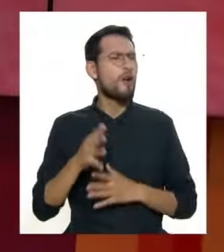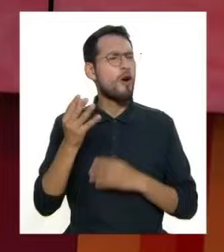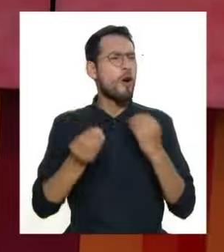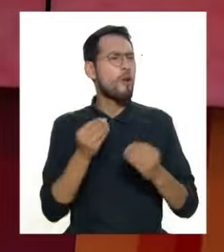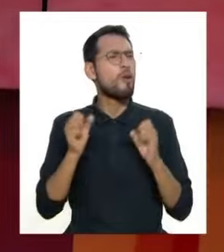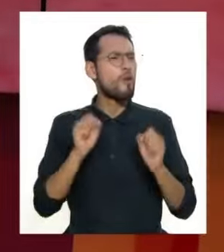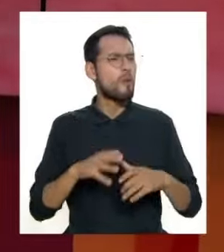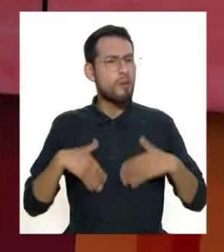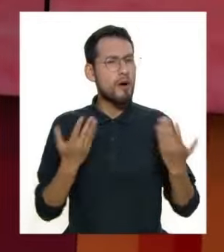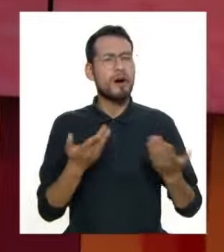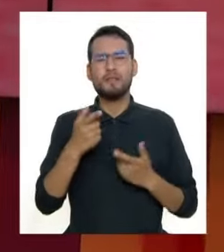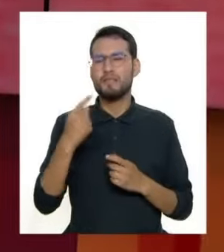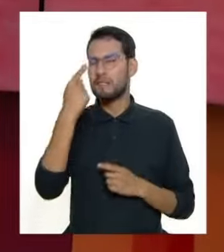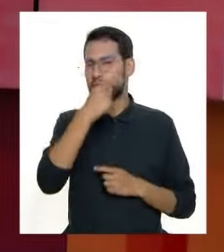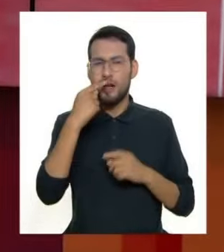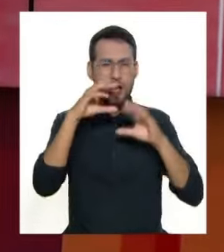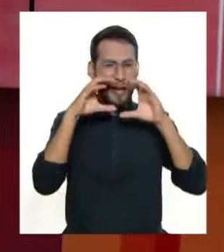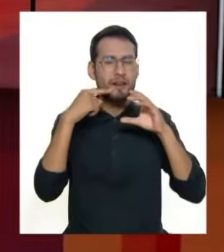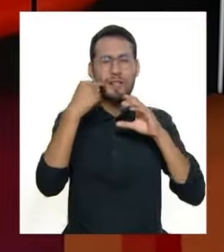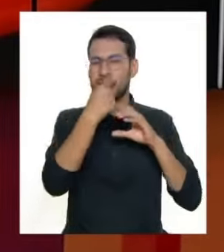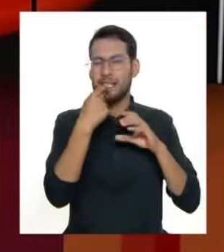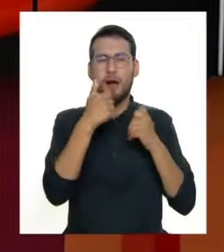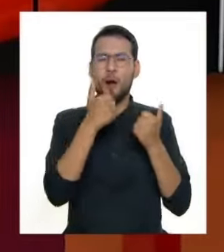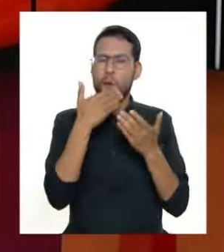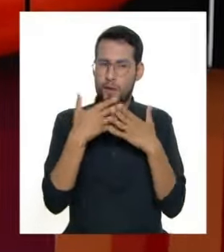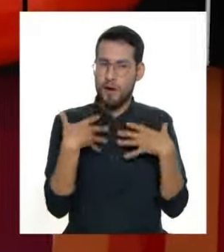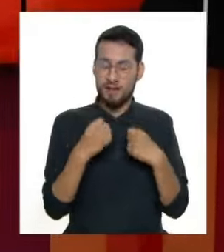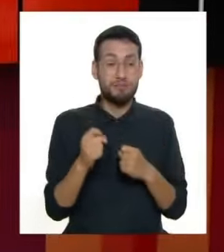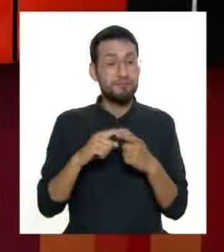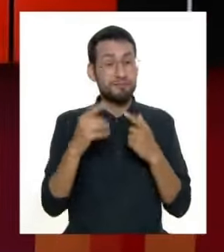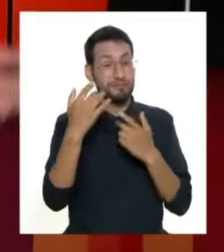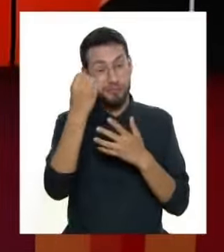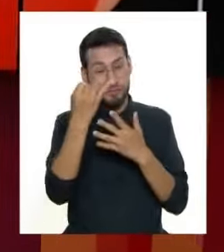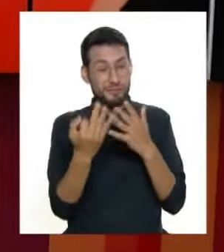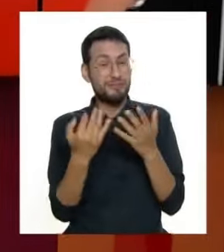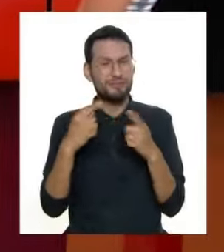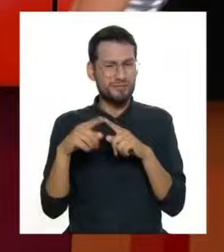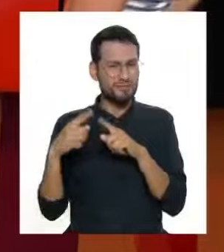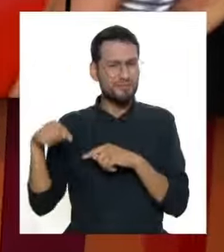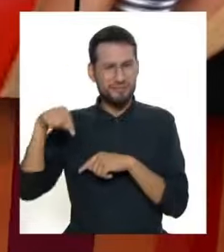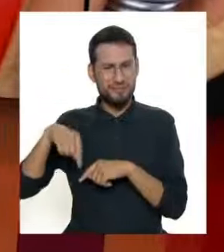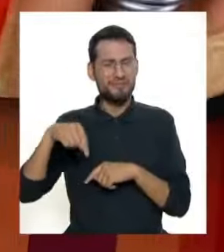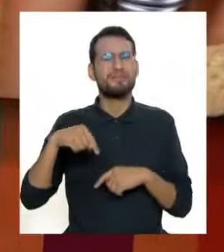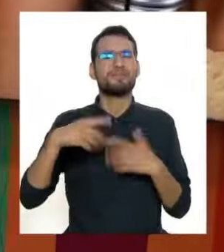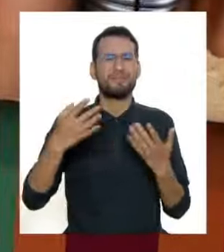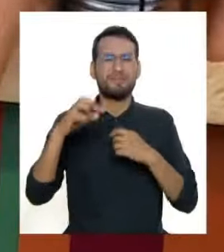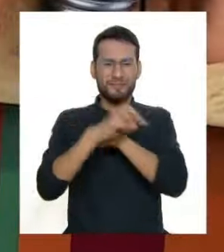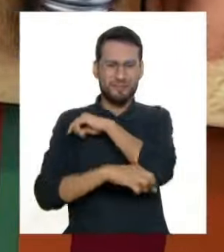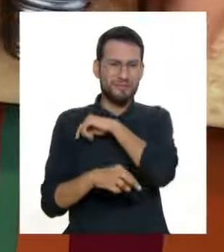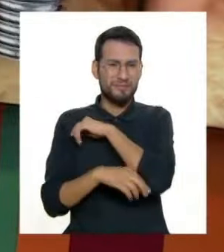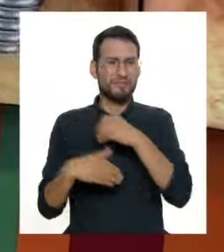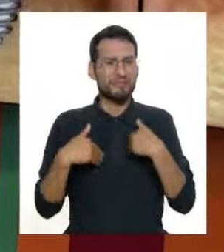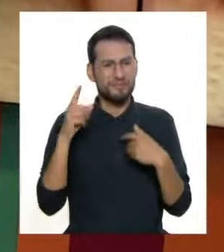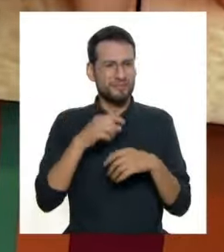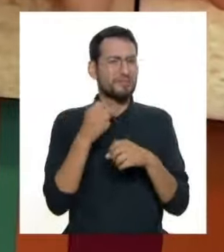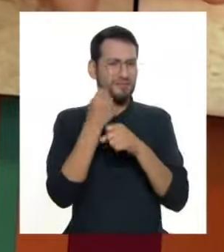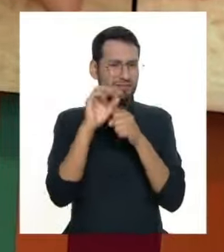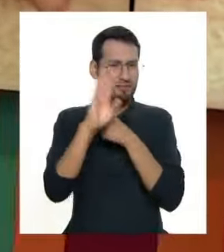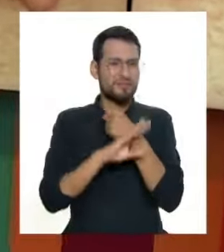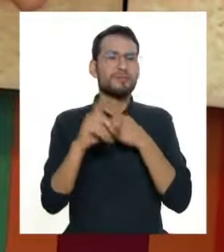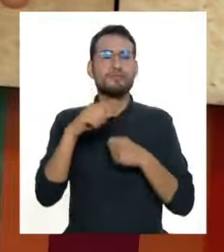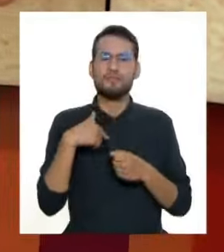cómo mantenemos esa cavidad sana y que no existan edéntulos. Tenemos un récord, lamentablemente, de edéntulos en el país que hay que evitar. Y eso